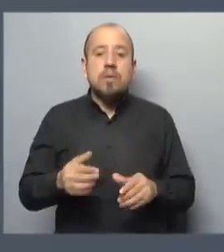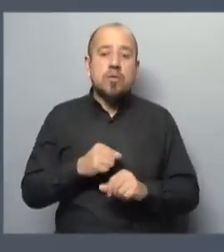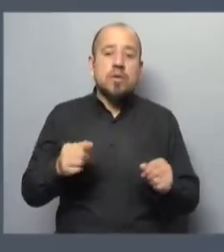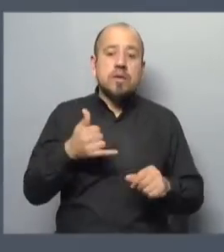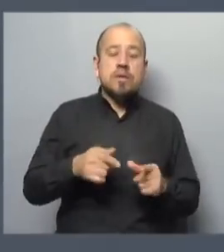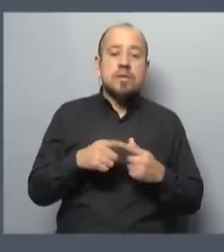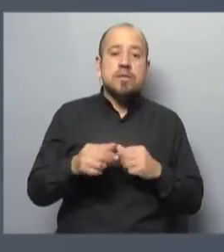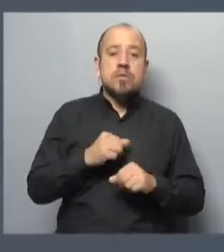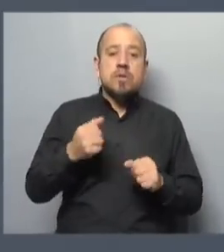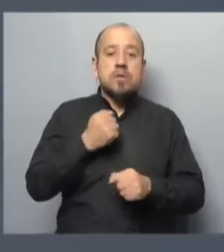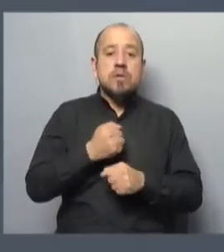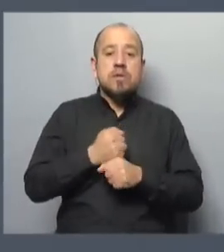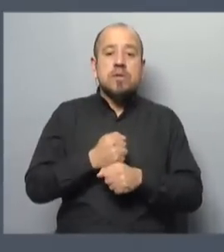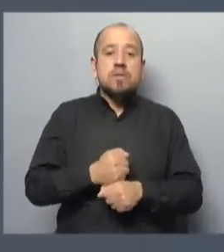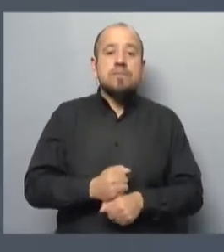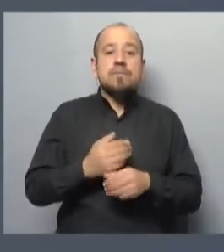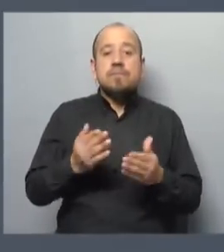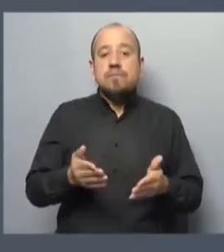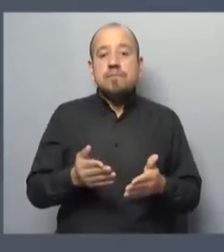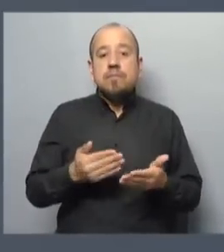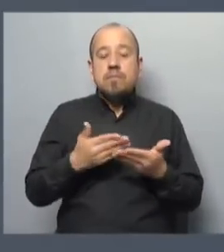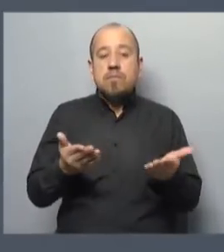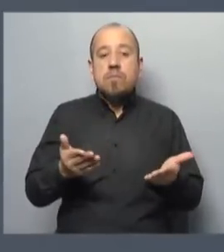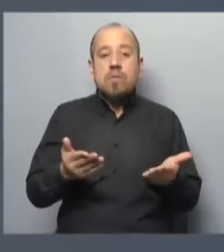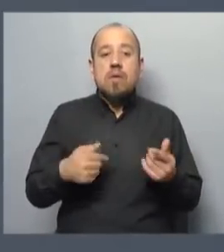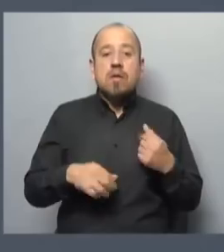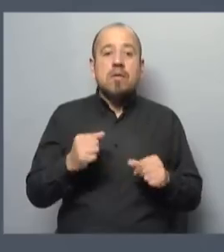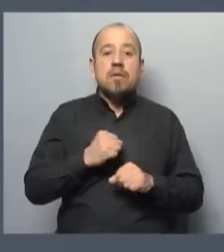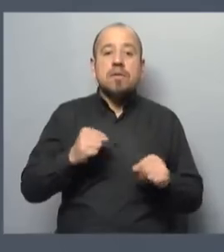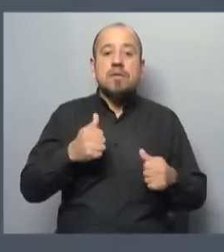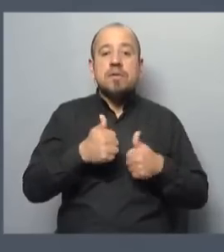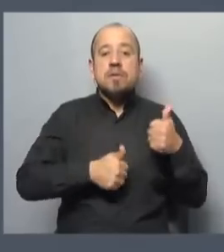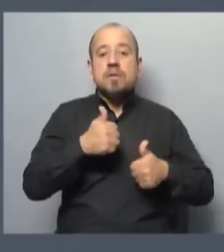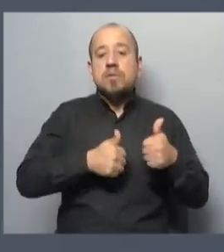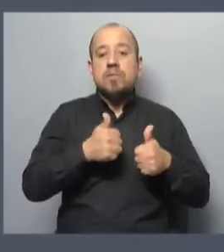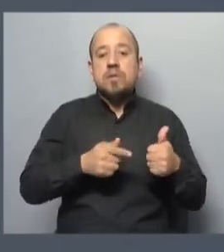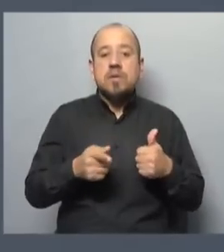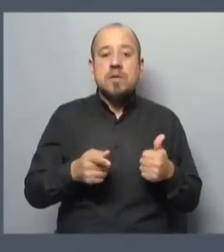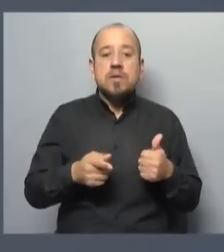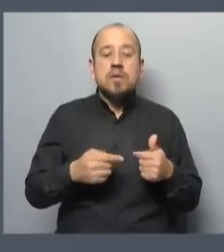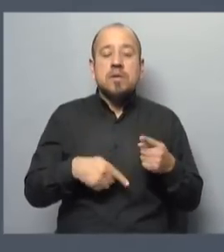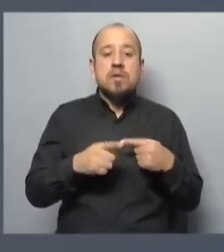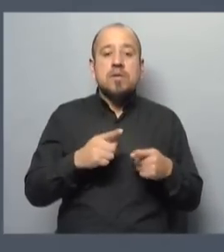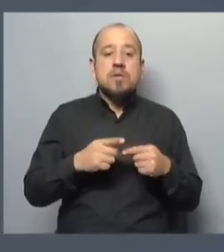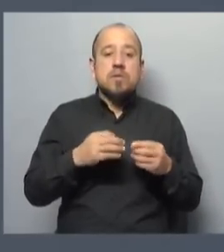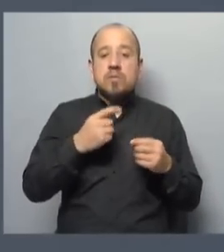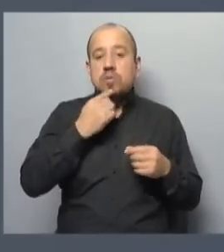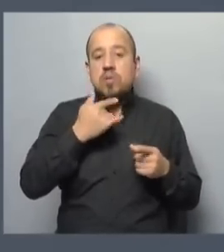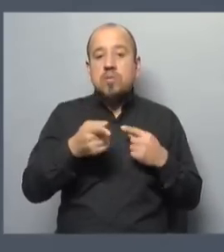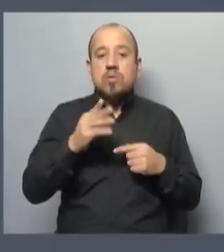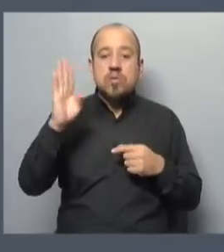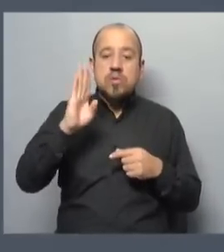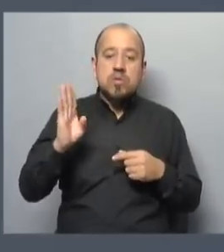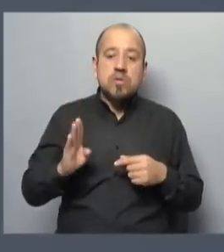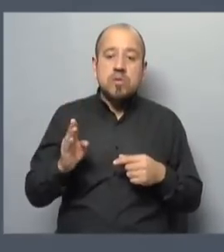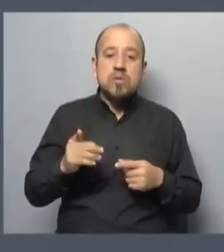poder trabajarlo y que y que sea tan flexible que le pueda competir a estos a estos otros de hoy por ejemplo el brasilero como